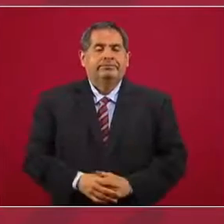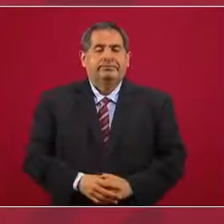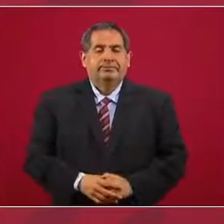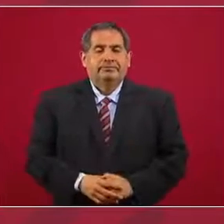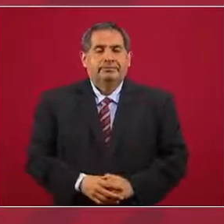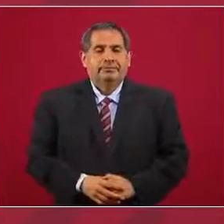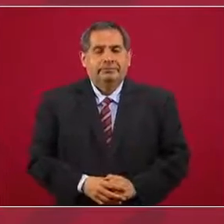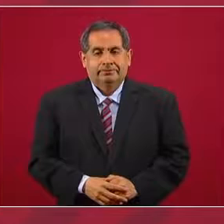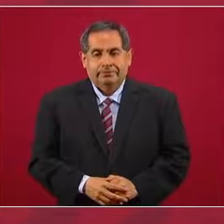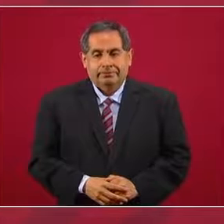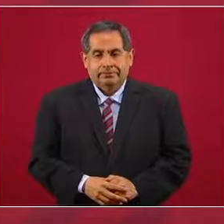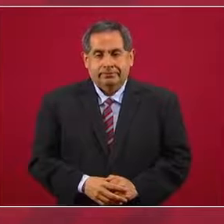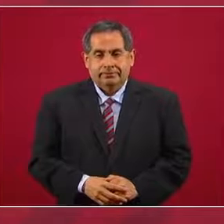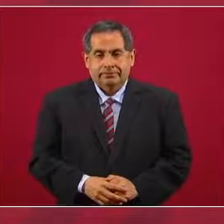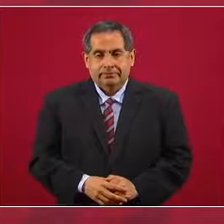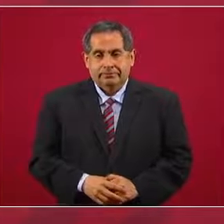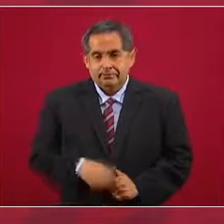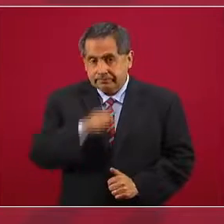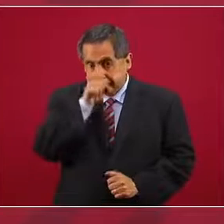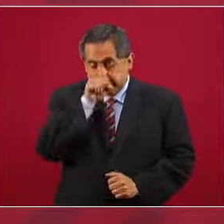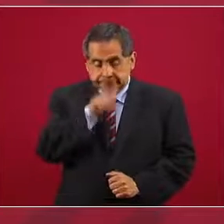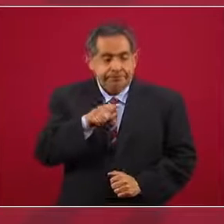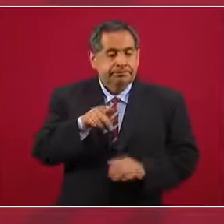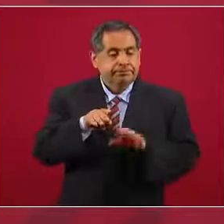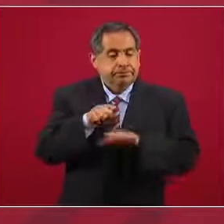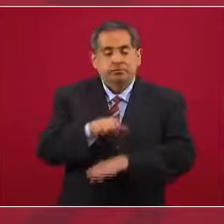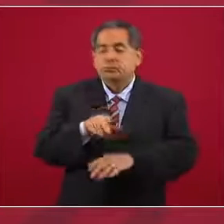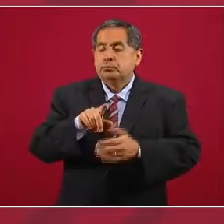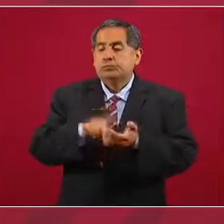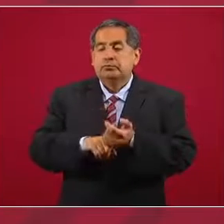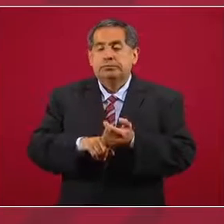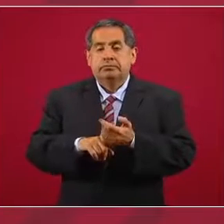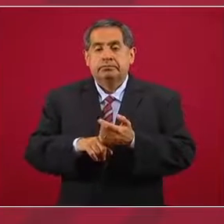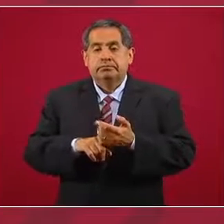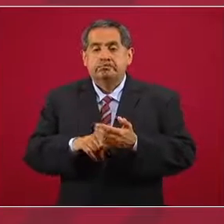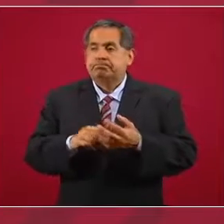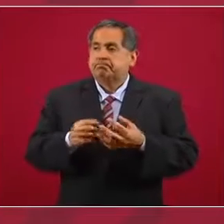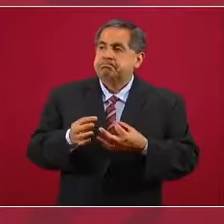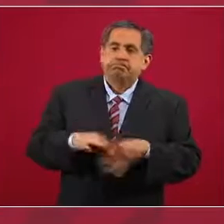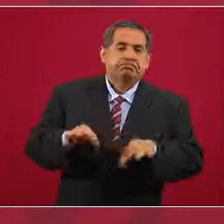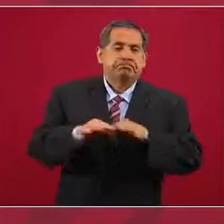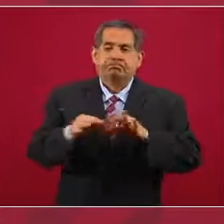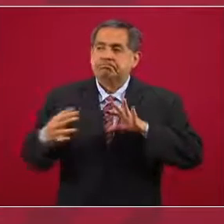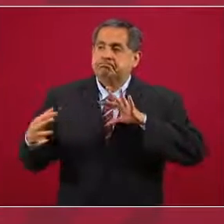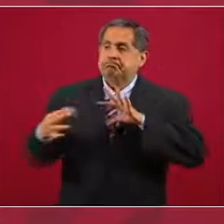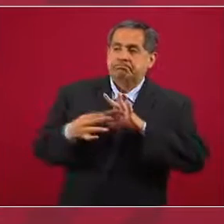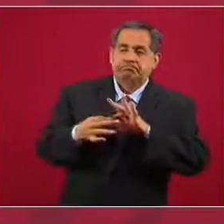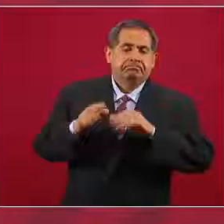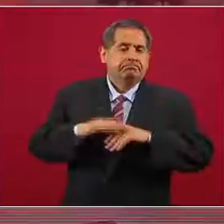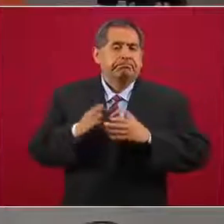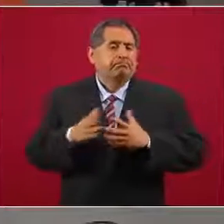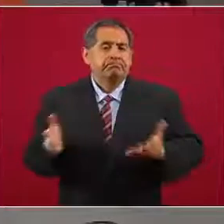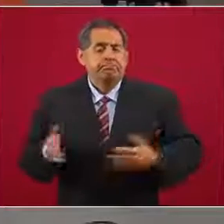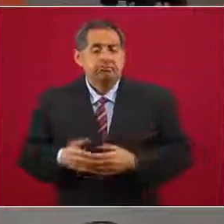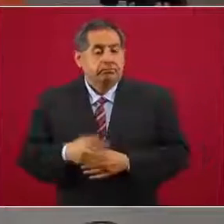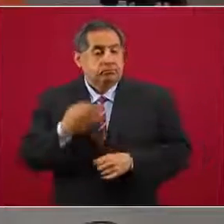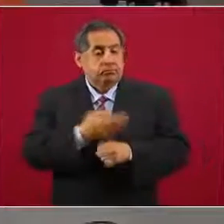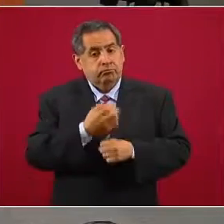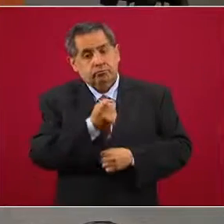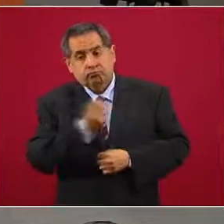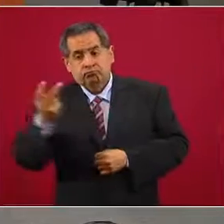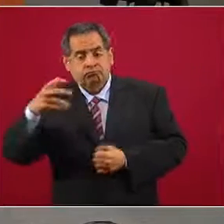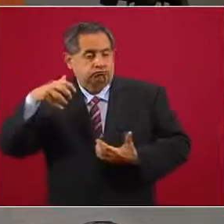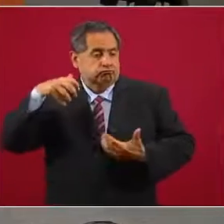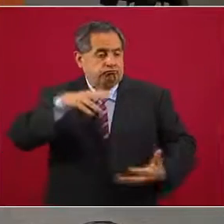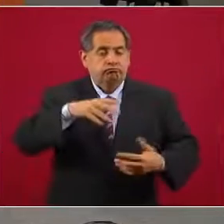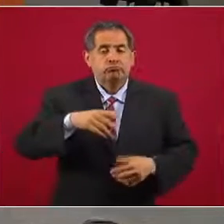Bien, continúo. Respecto a la cooperación más amplia, recibimos en esta semana donación de insumos por parte